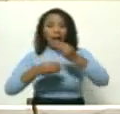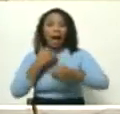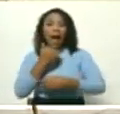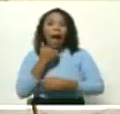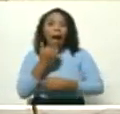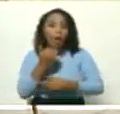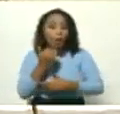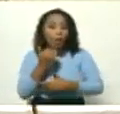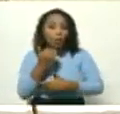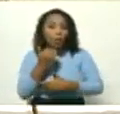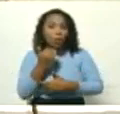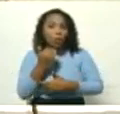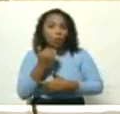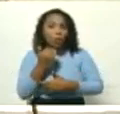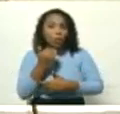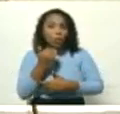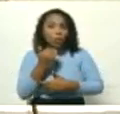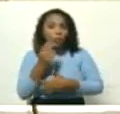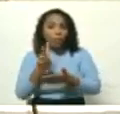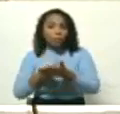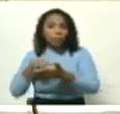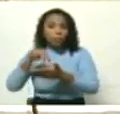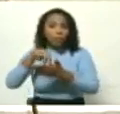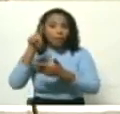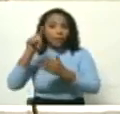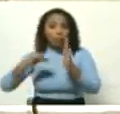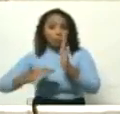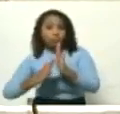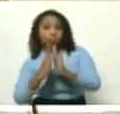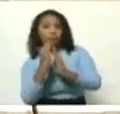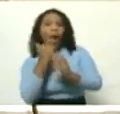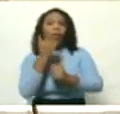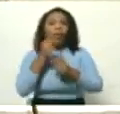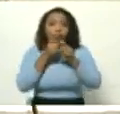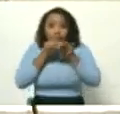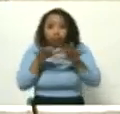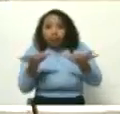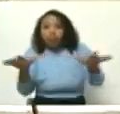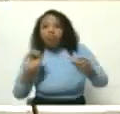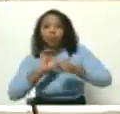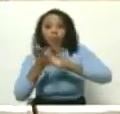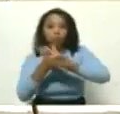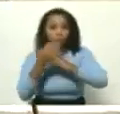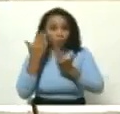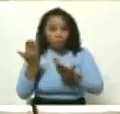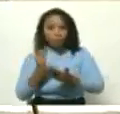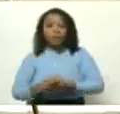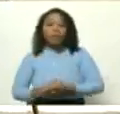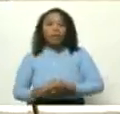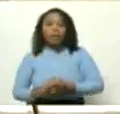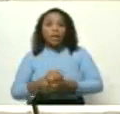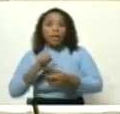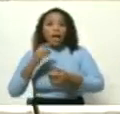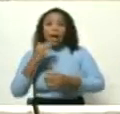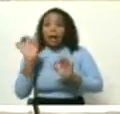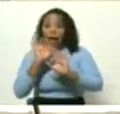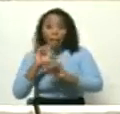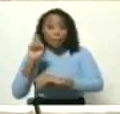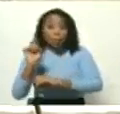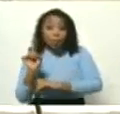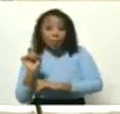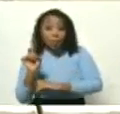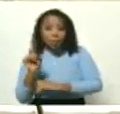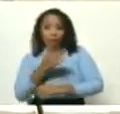tipo de ¿cómo se llama?, de levantamiento de esta curva en Caracas, pues. Bueno, si no hay más preguntas, le deseamos a todo